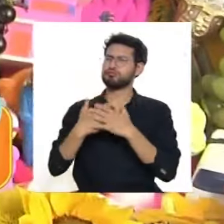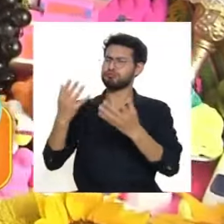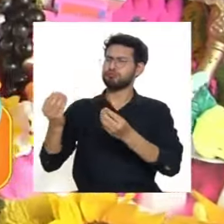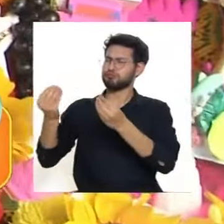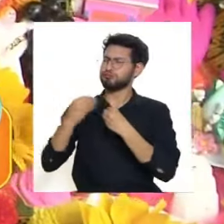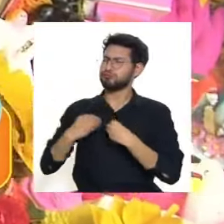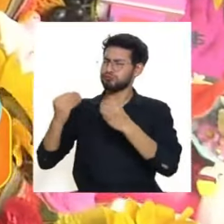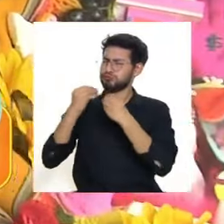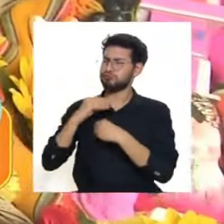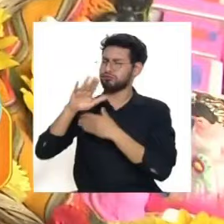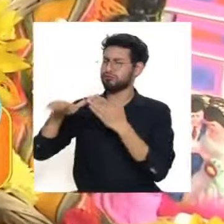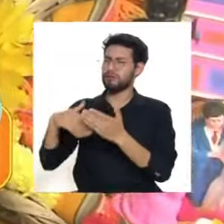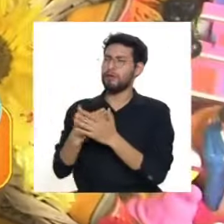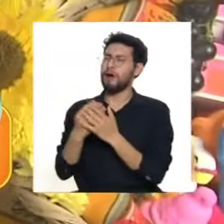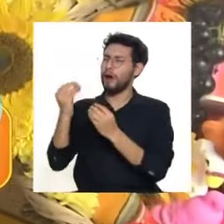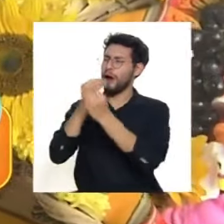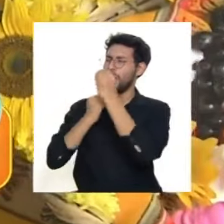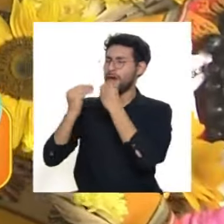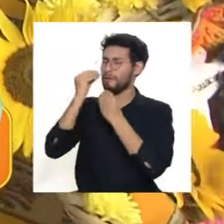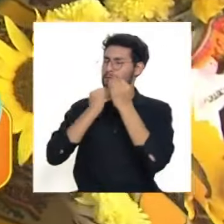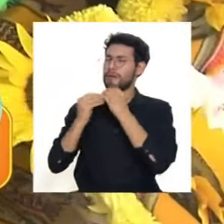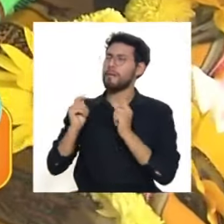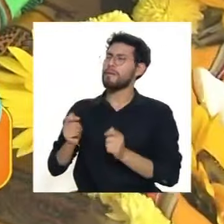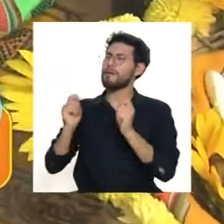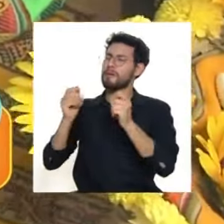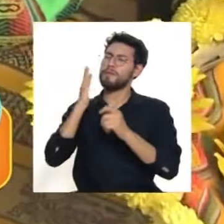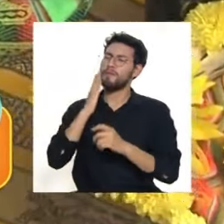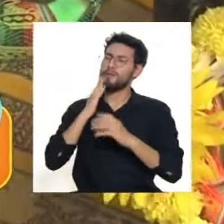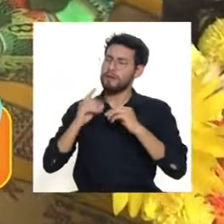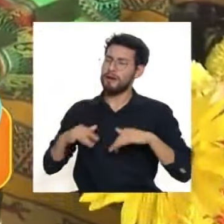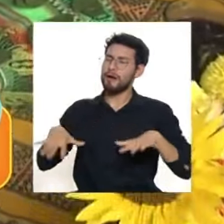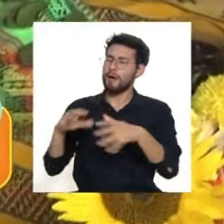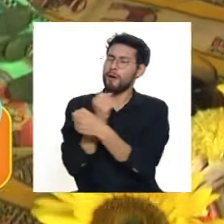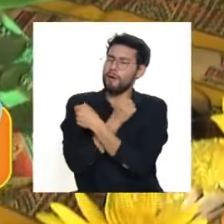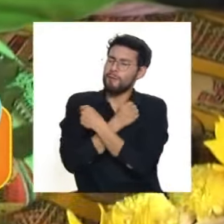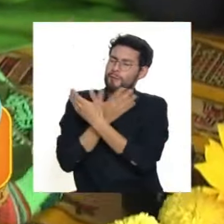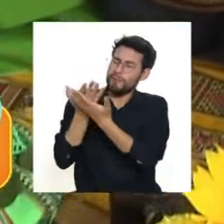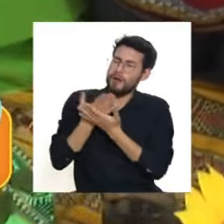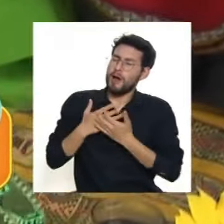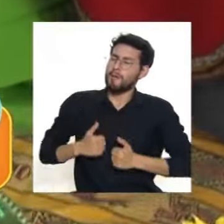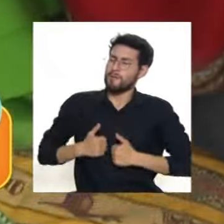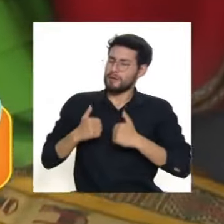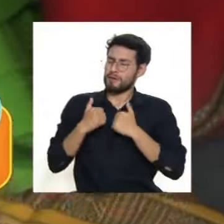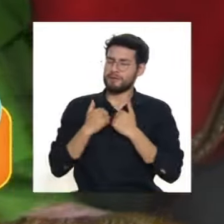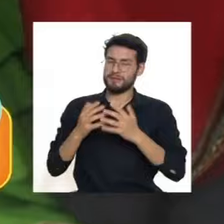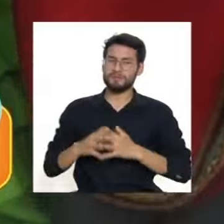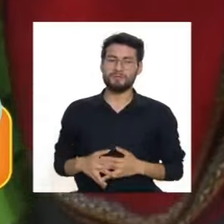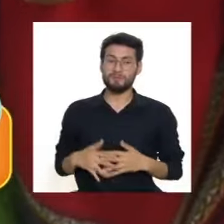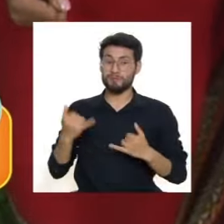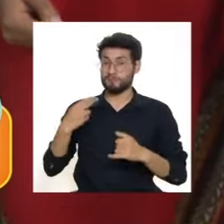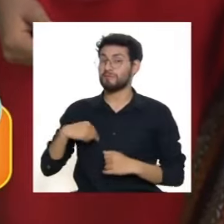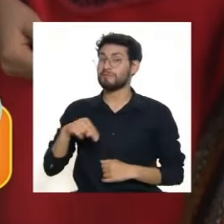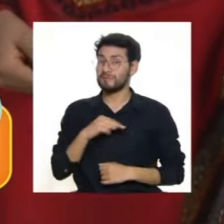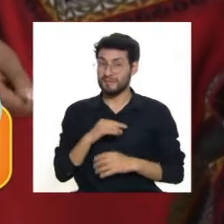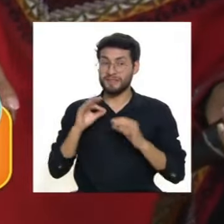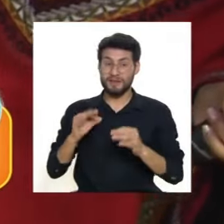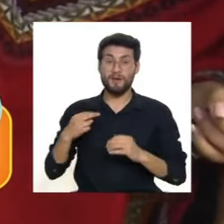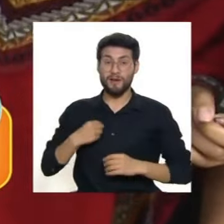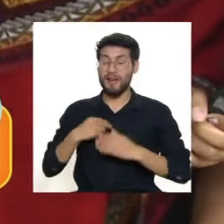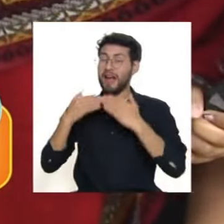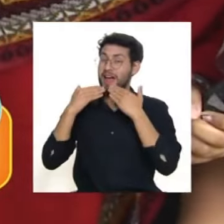nos da, por todo lo que nos alimenta. La Pachamama nos cuida, nos cobija, nos permite vivir en ella. Y nosotros de esta manera